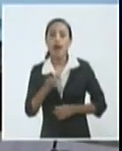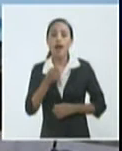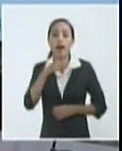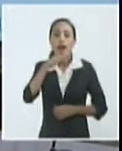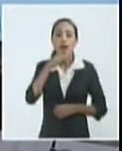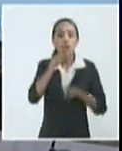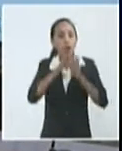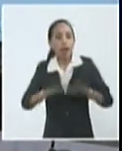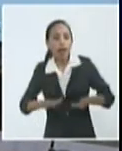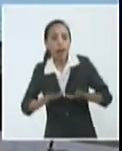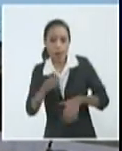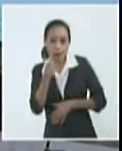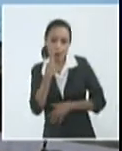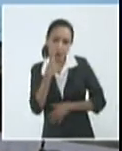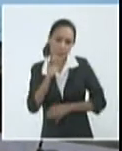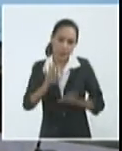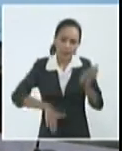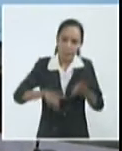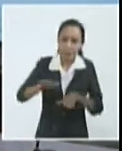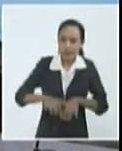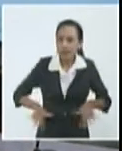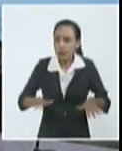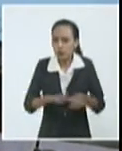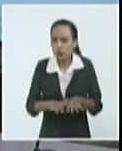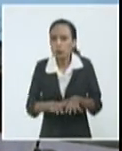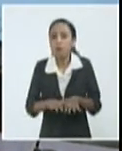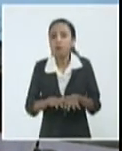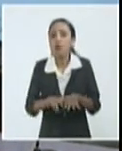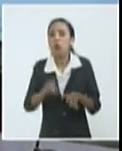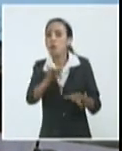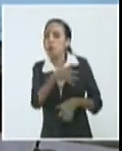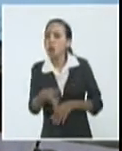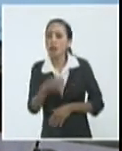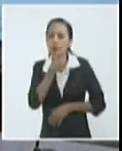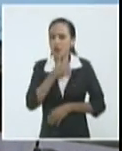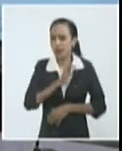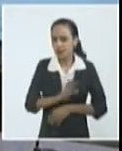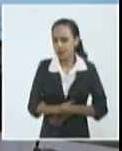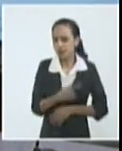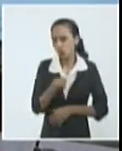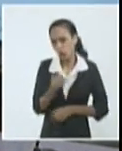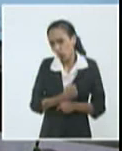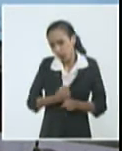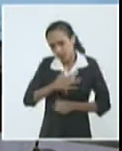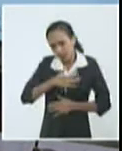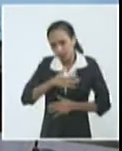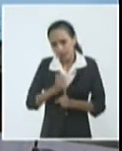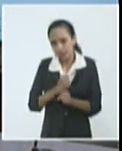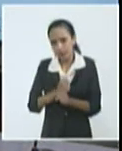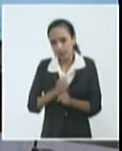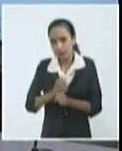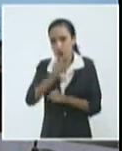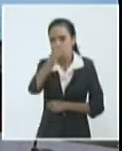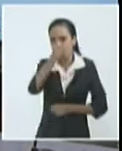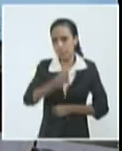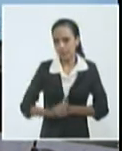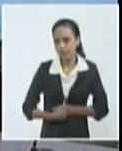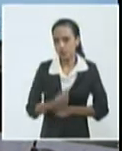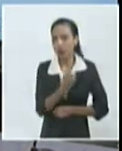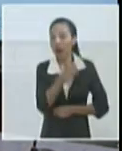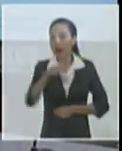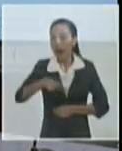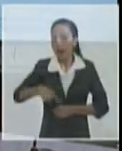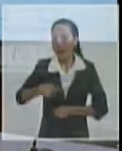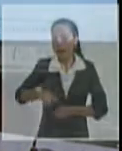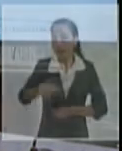pasando. Pero es un modelo muy simple que yo utilizo solo para mi trabajo personal cada día, pero